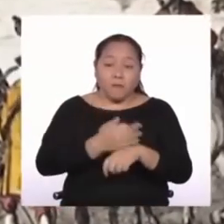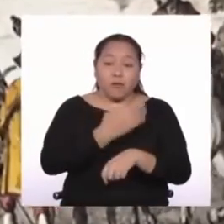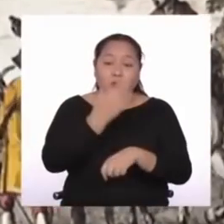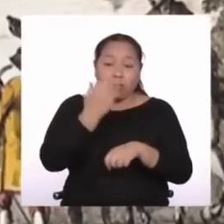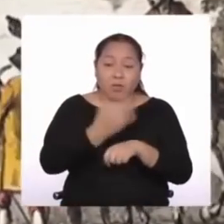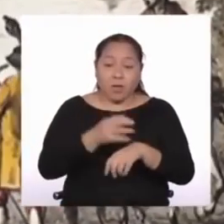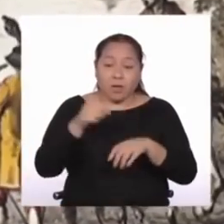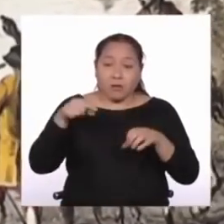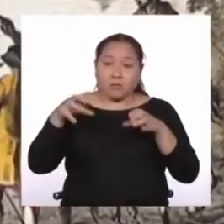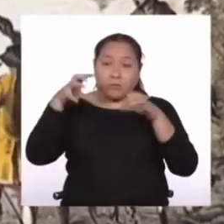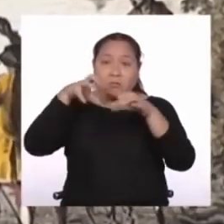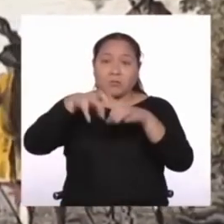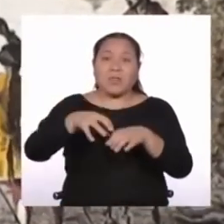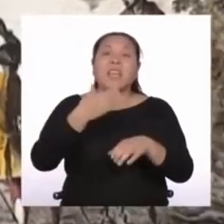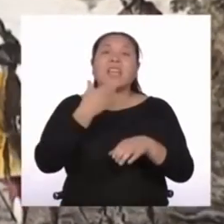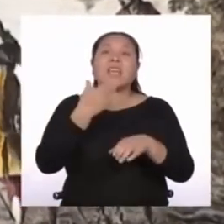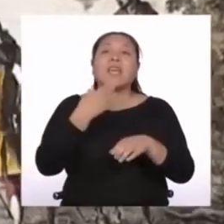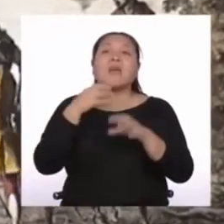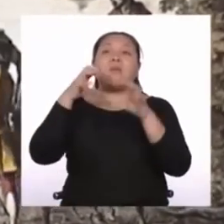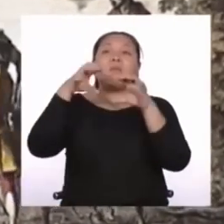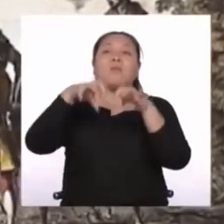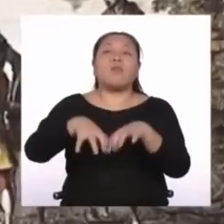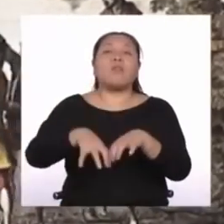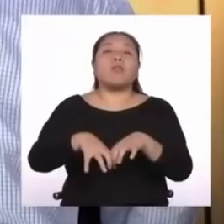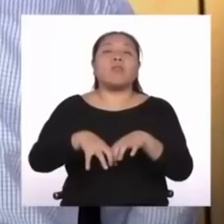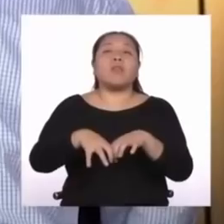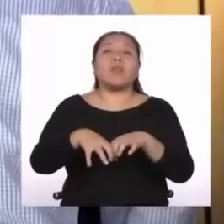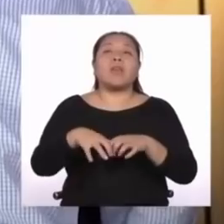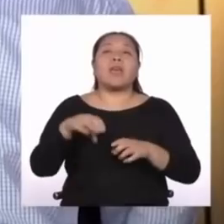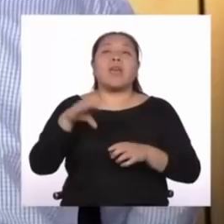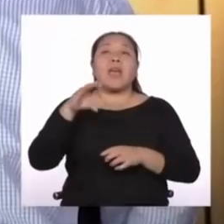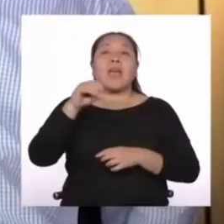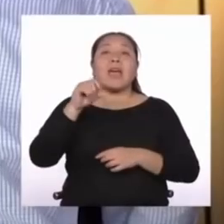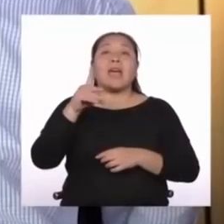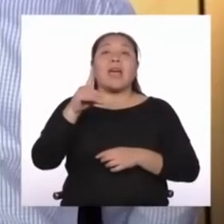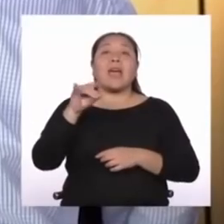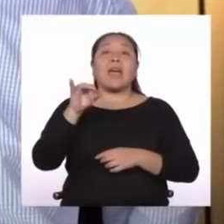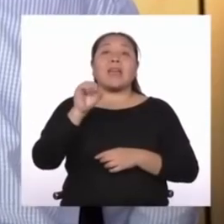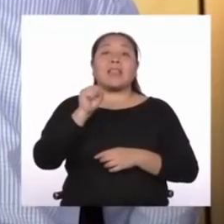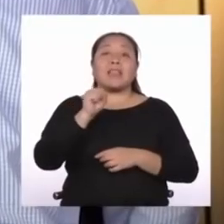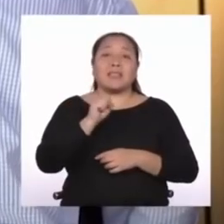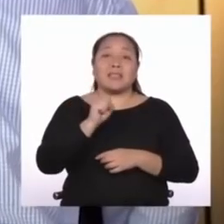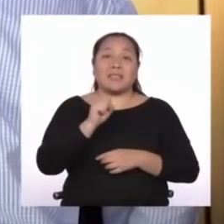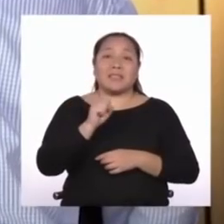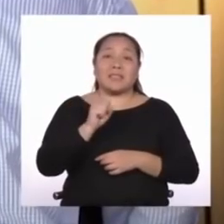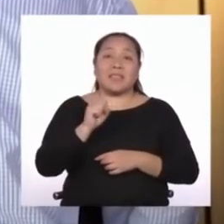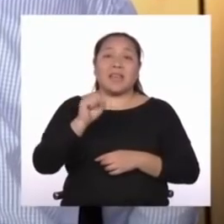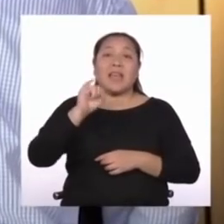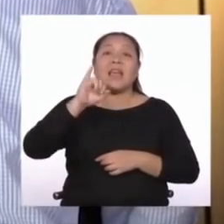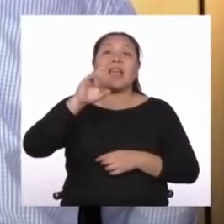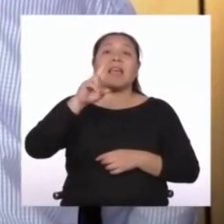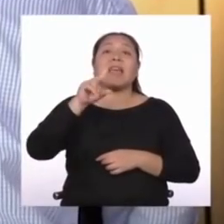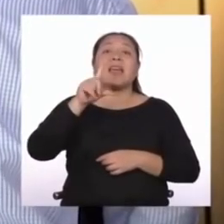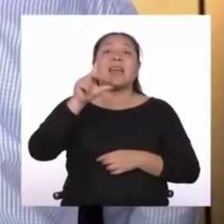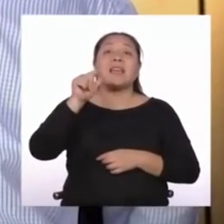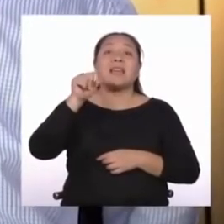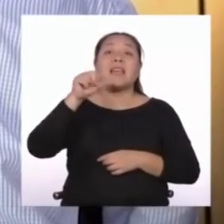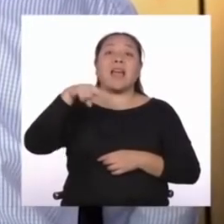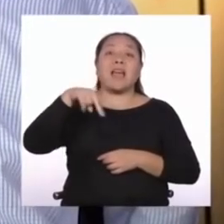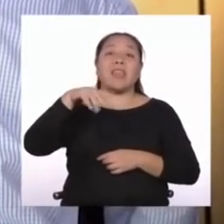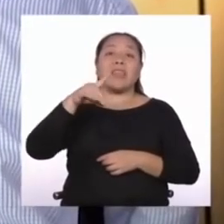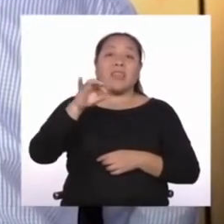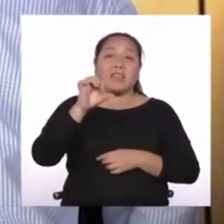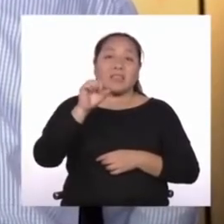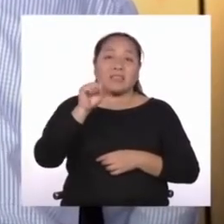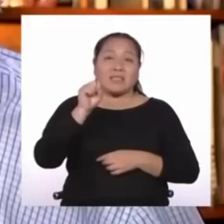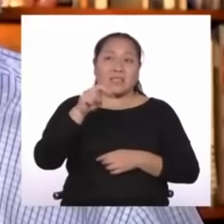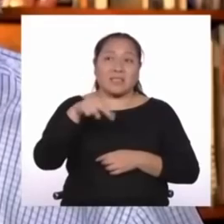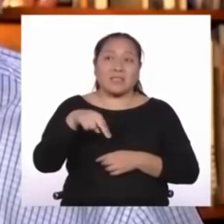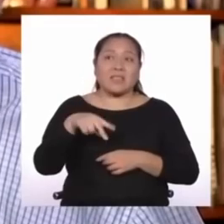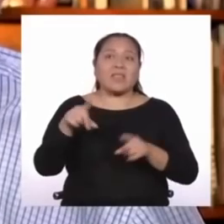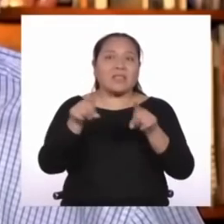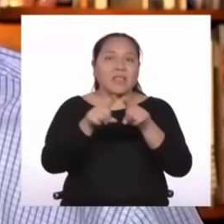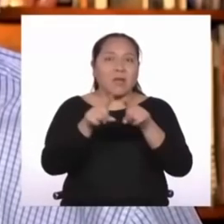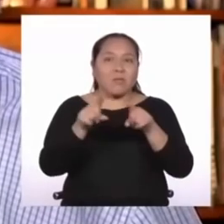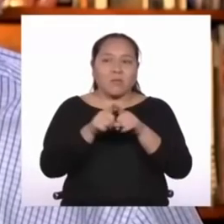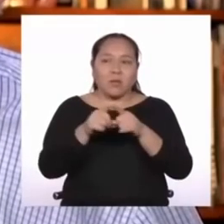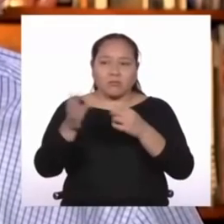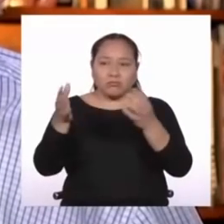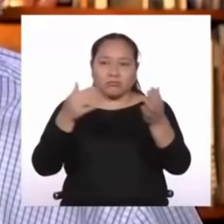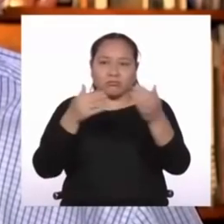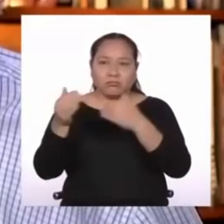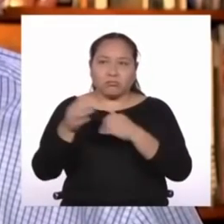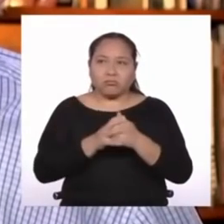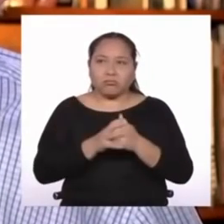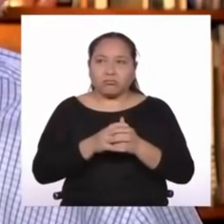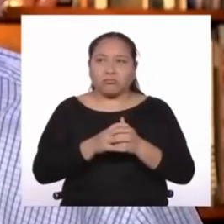fundamentalmente por irlandeses en Cádiz. Estos irlandeses también son reclutados por la Casa